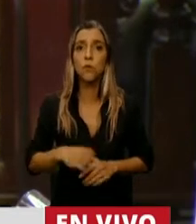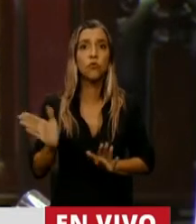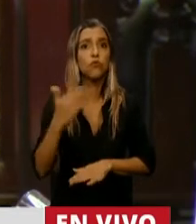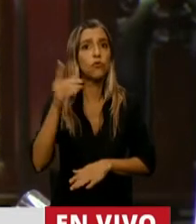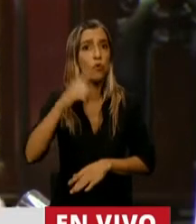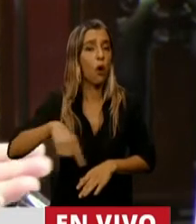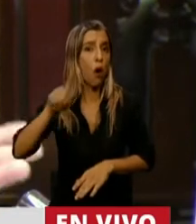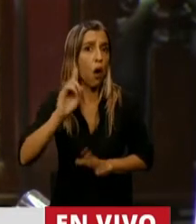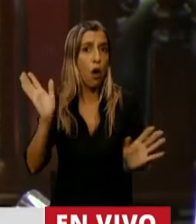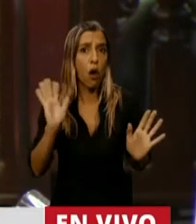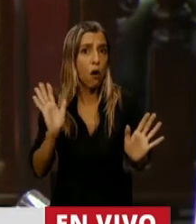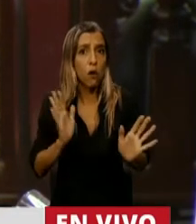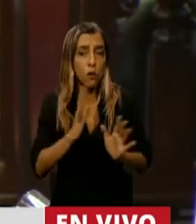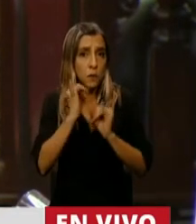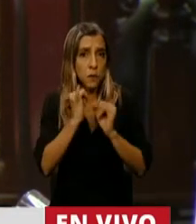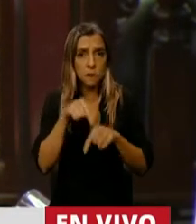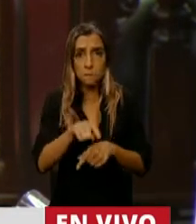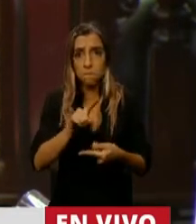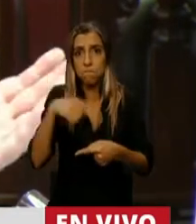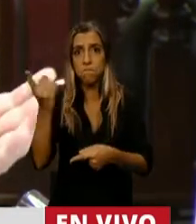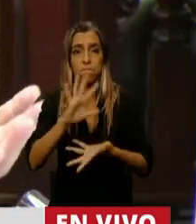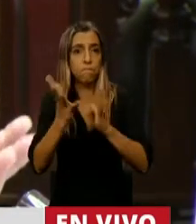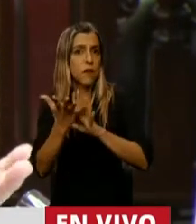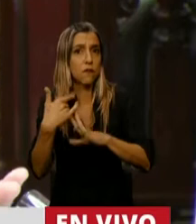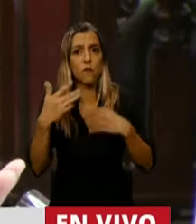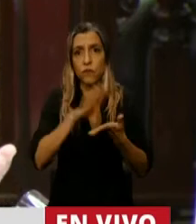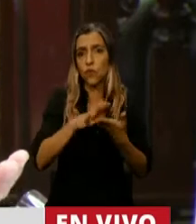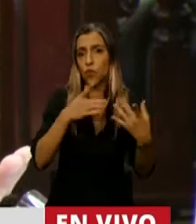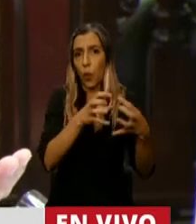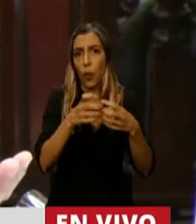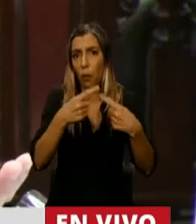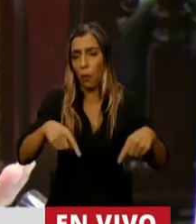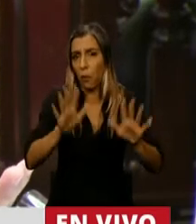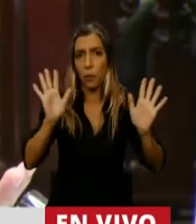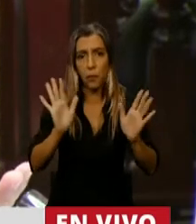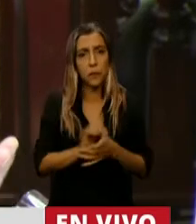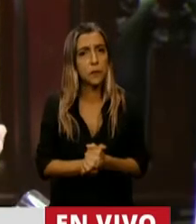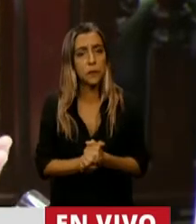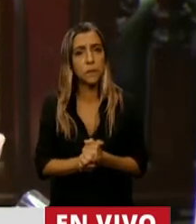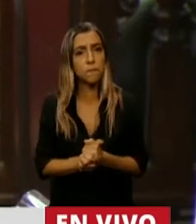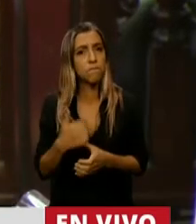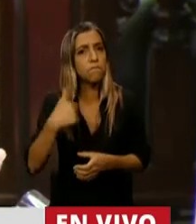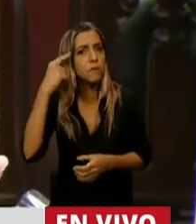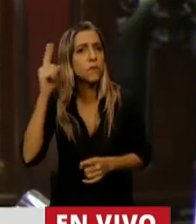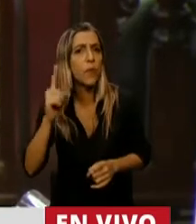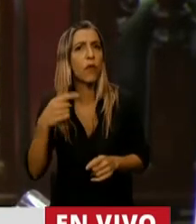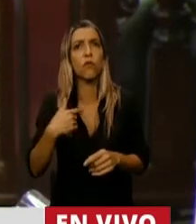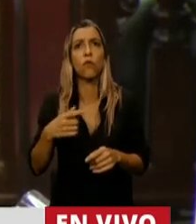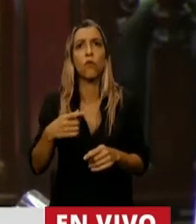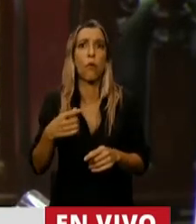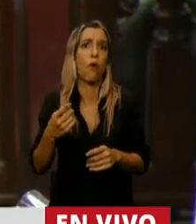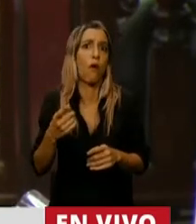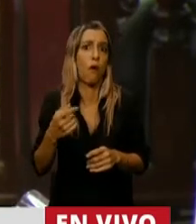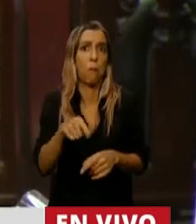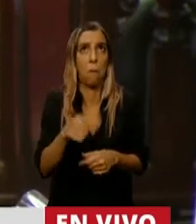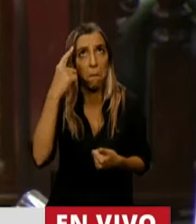el debate del presupuesto. Y no me imagino ni cuando se avanzó con el IFE, cuando se avanzó con